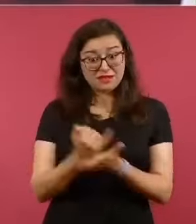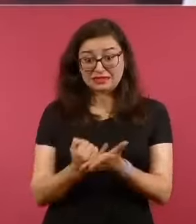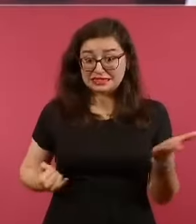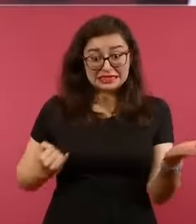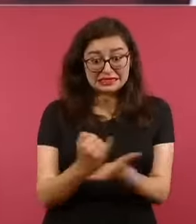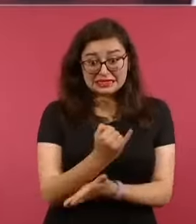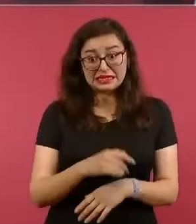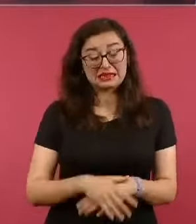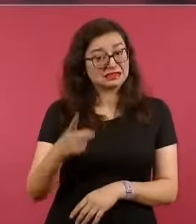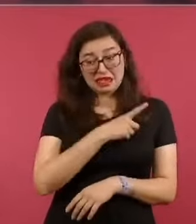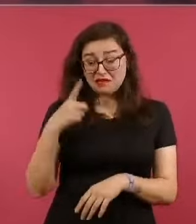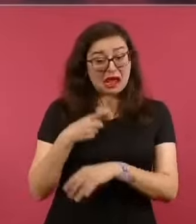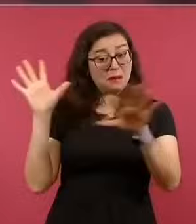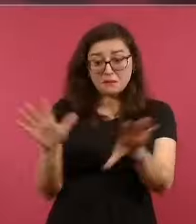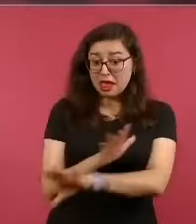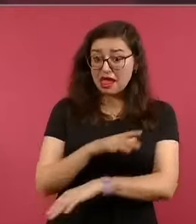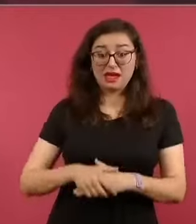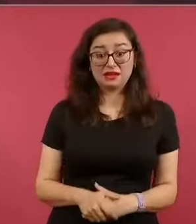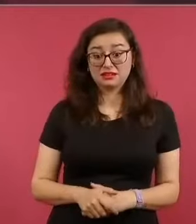para hacer algo.